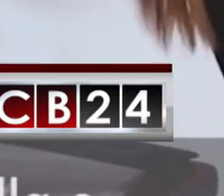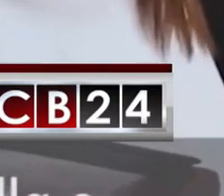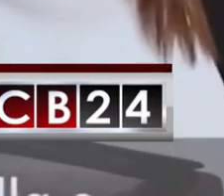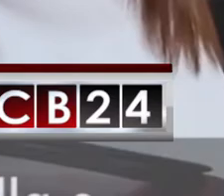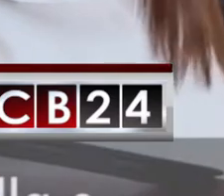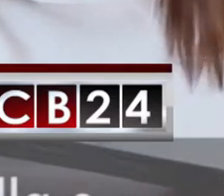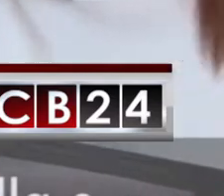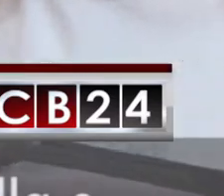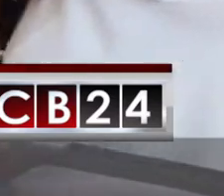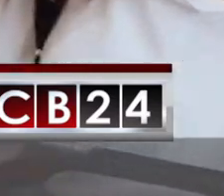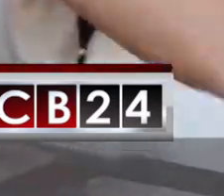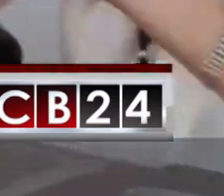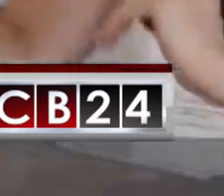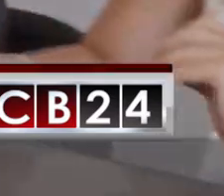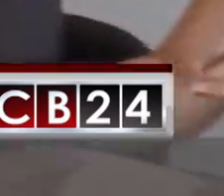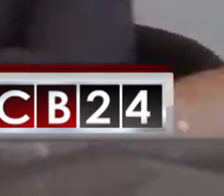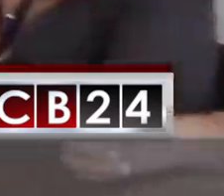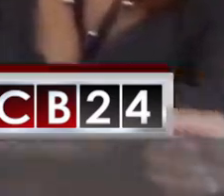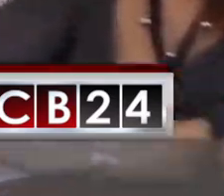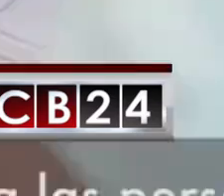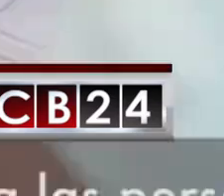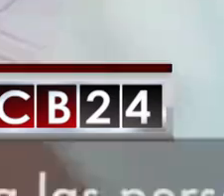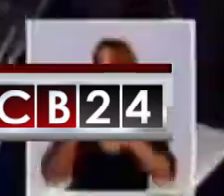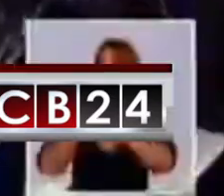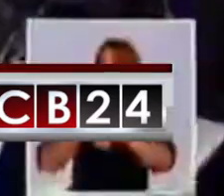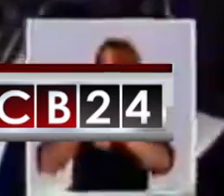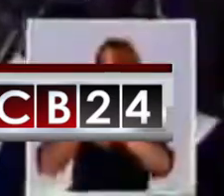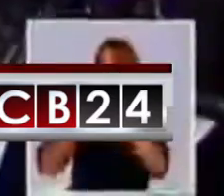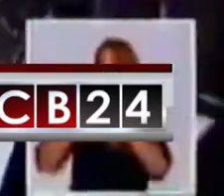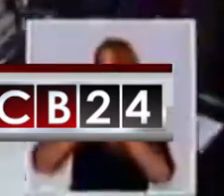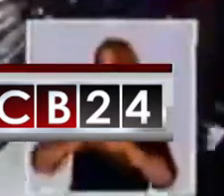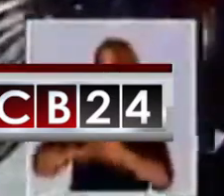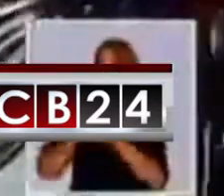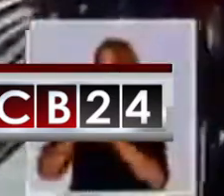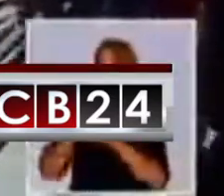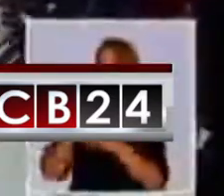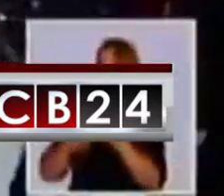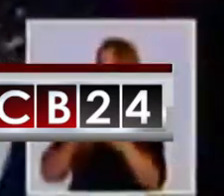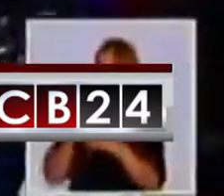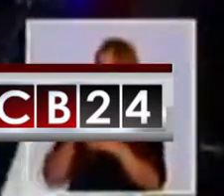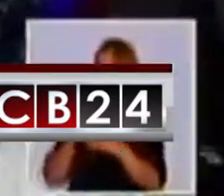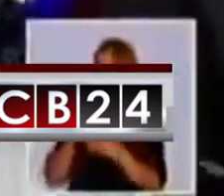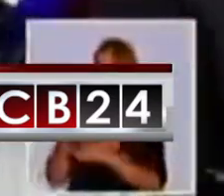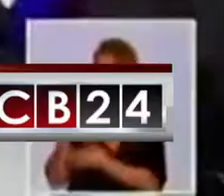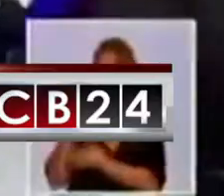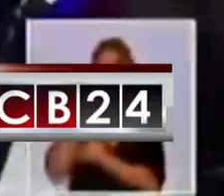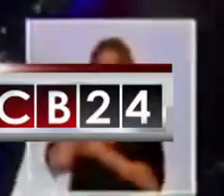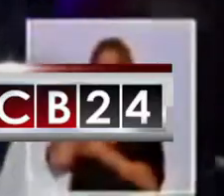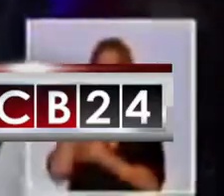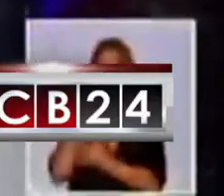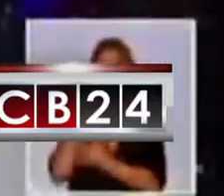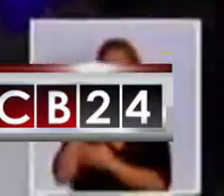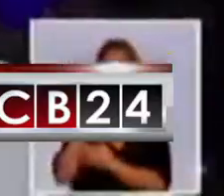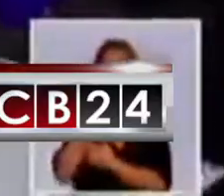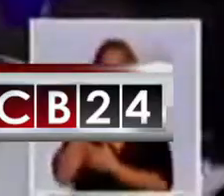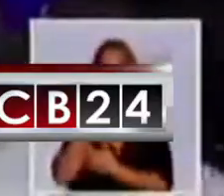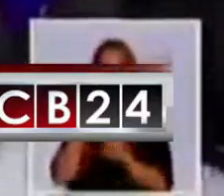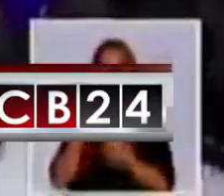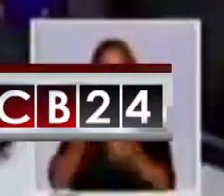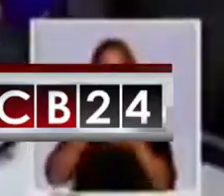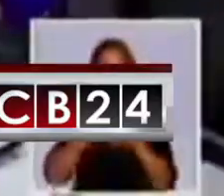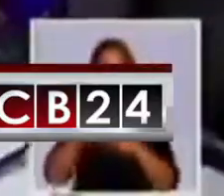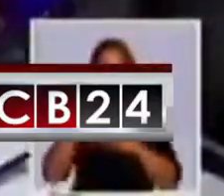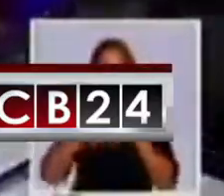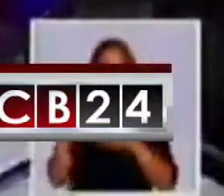y 11 pertenecen a escala provincial a través de un sorteo el tribunal supremo de elecciones definió la ubicación que